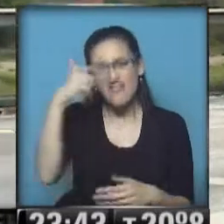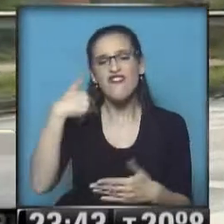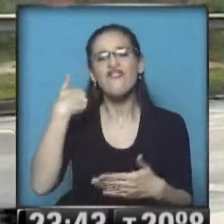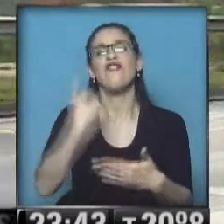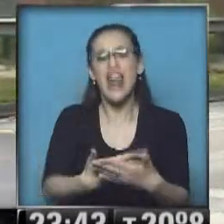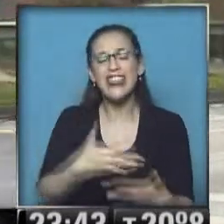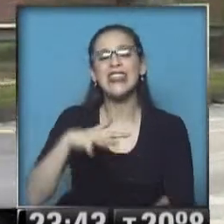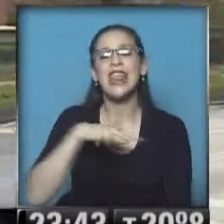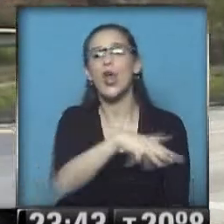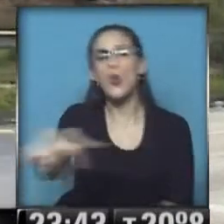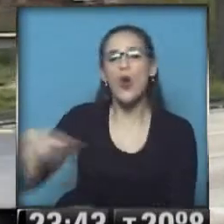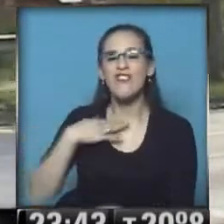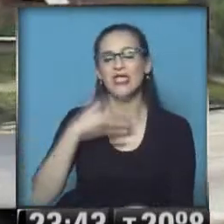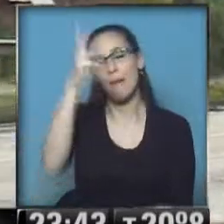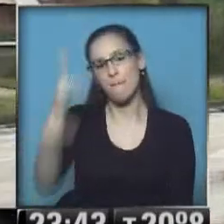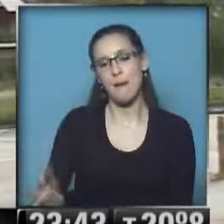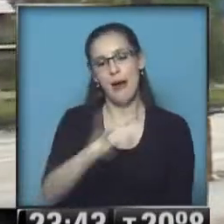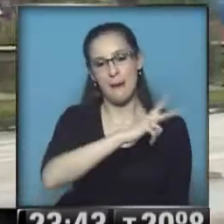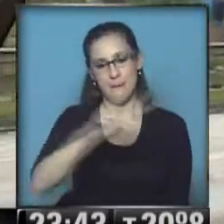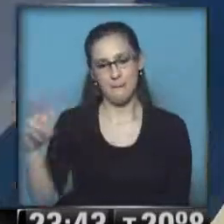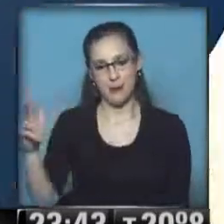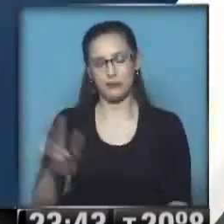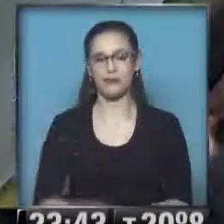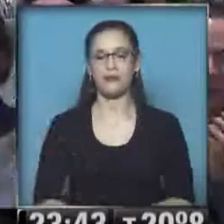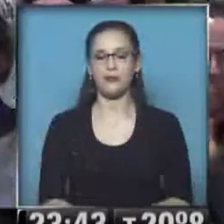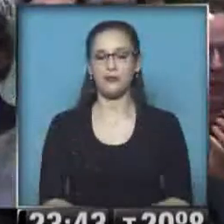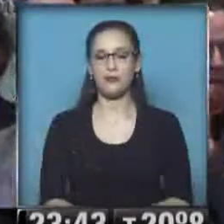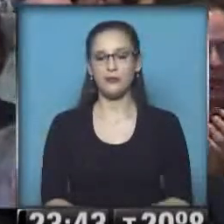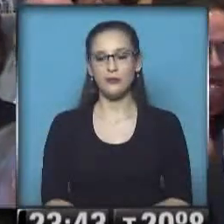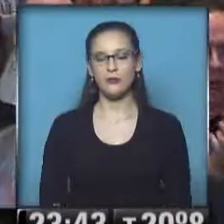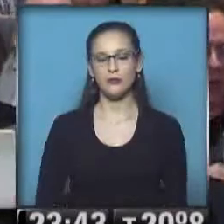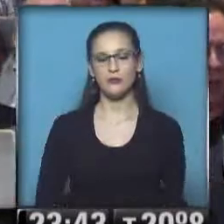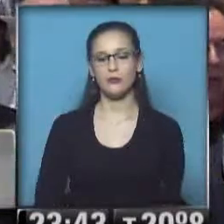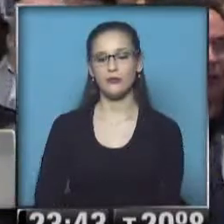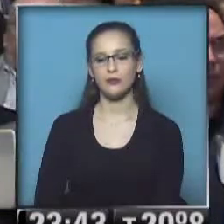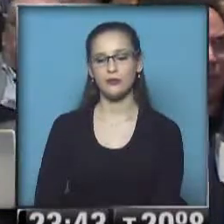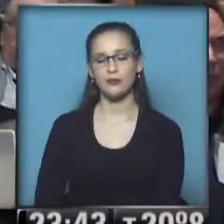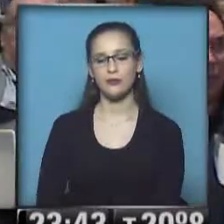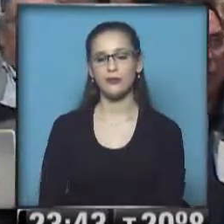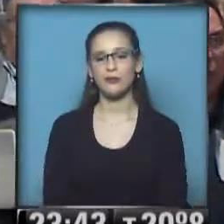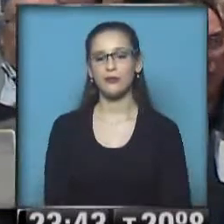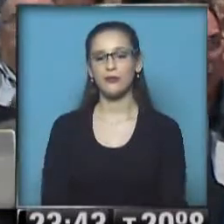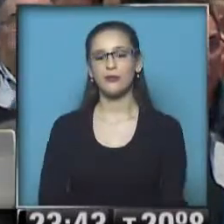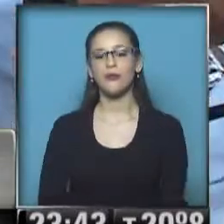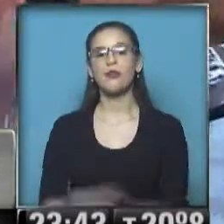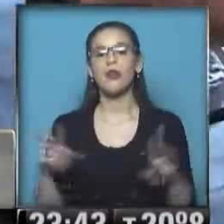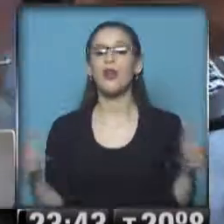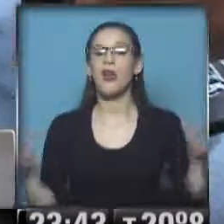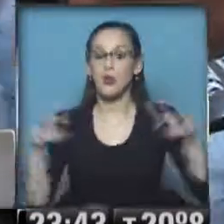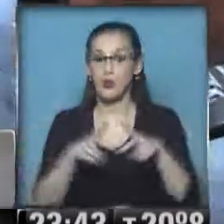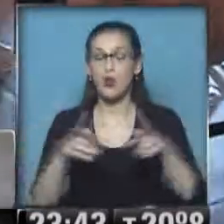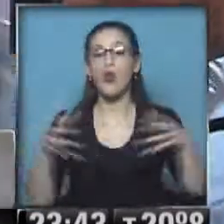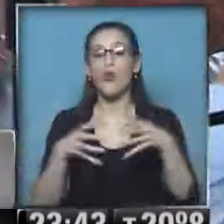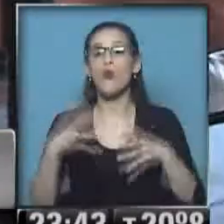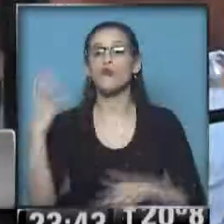Papa Francisco del barrio porteño de Villa Lugano. En un encuentro organizado por la CTA, liderada por